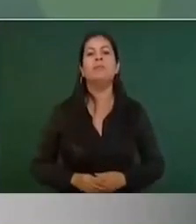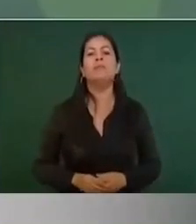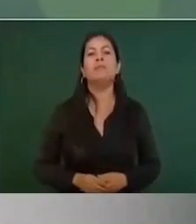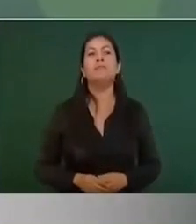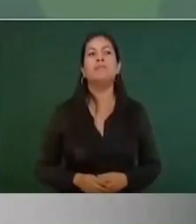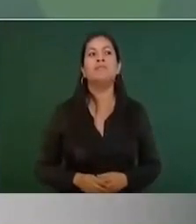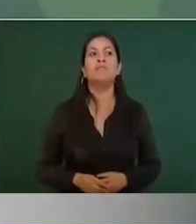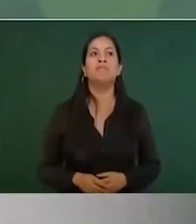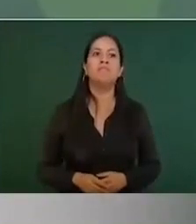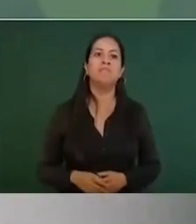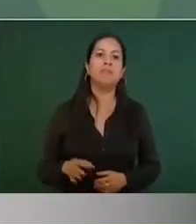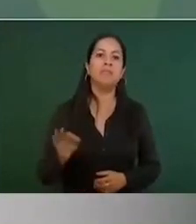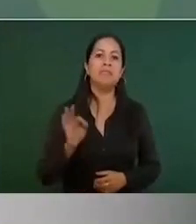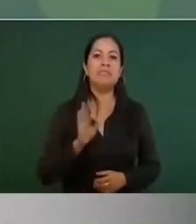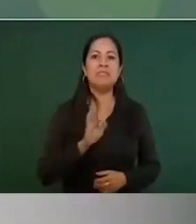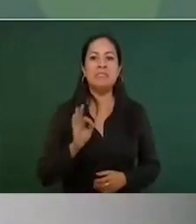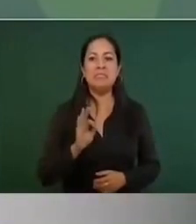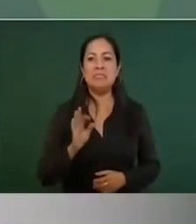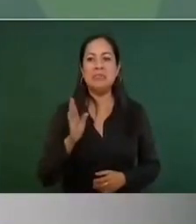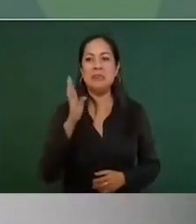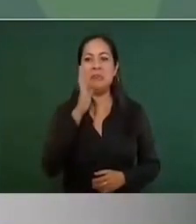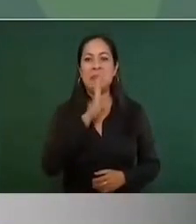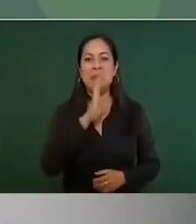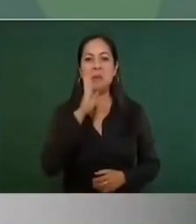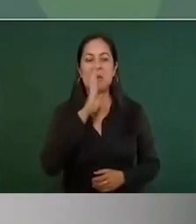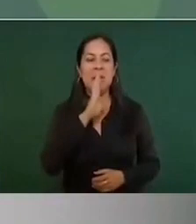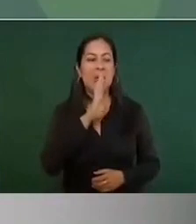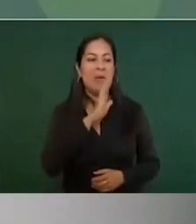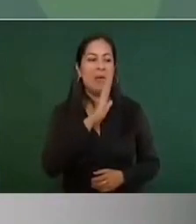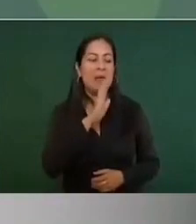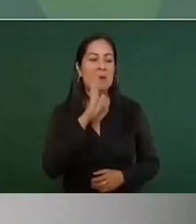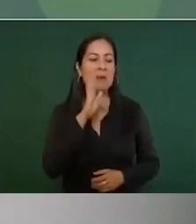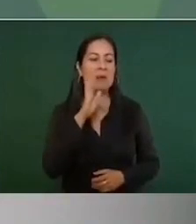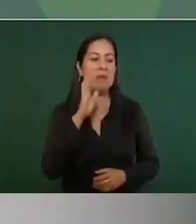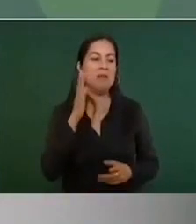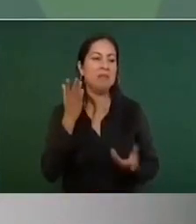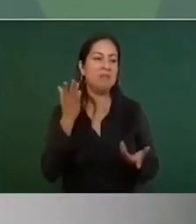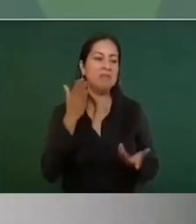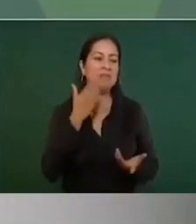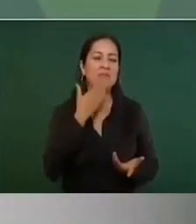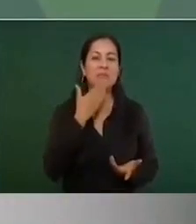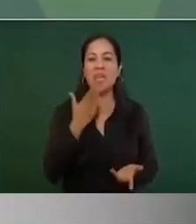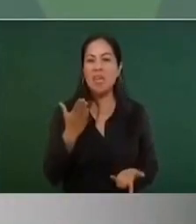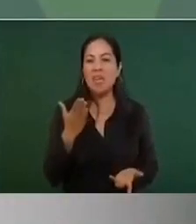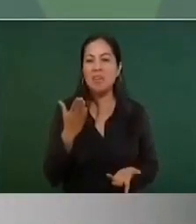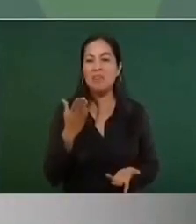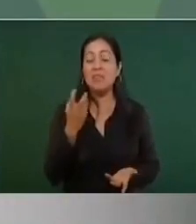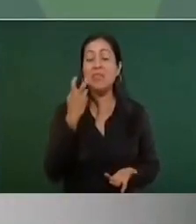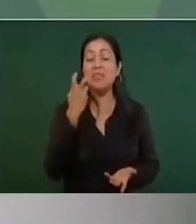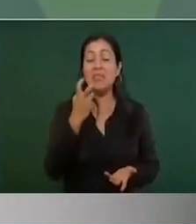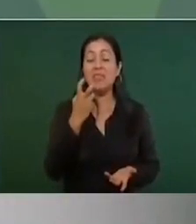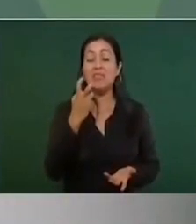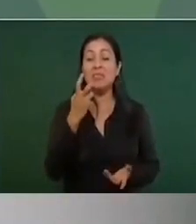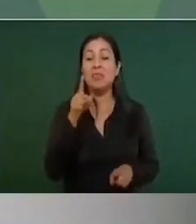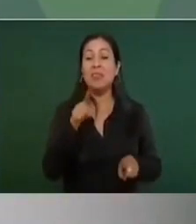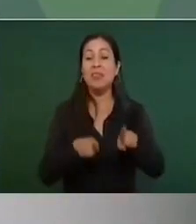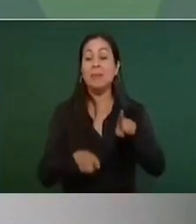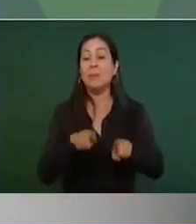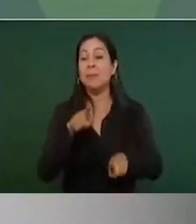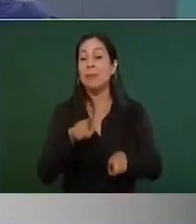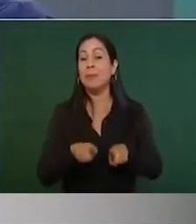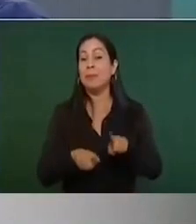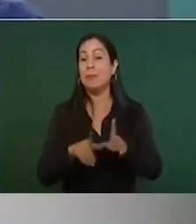tienen mala fama o buena fama, pues eso depende, ¿no?,